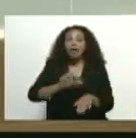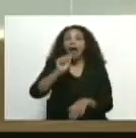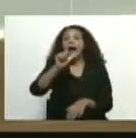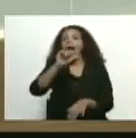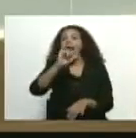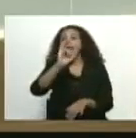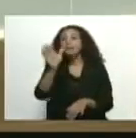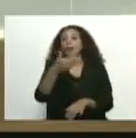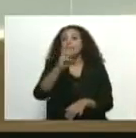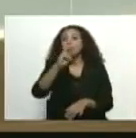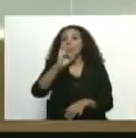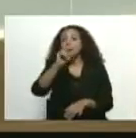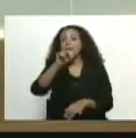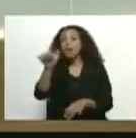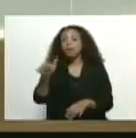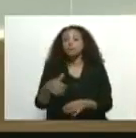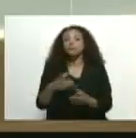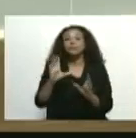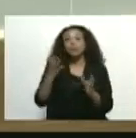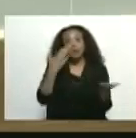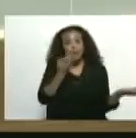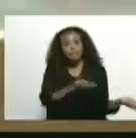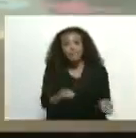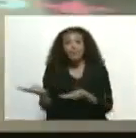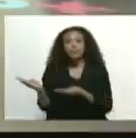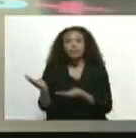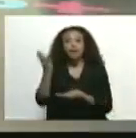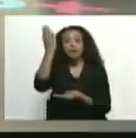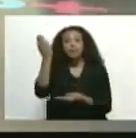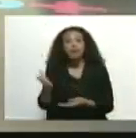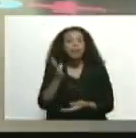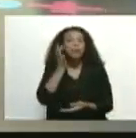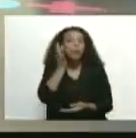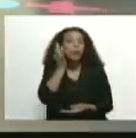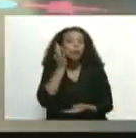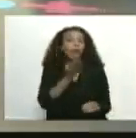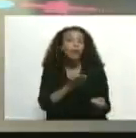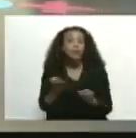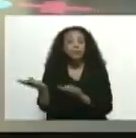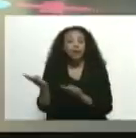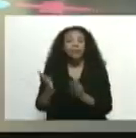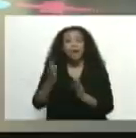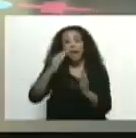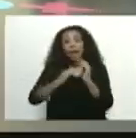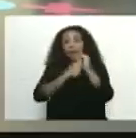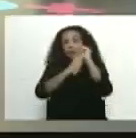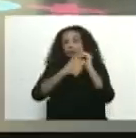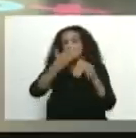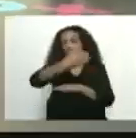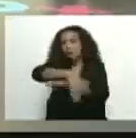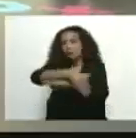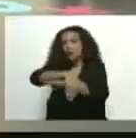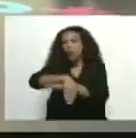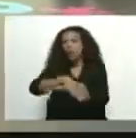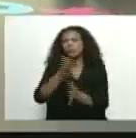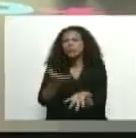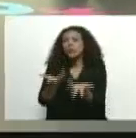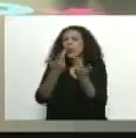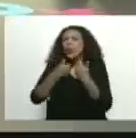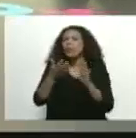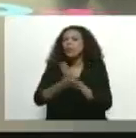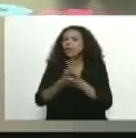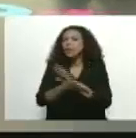Yosmari, tú eres jefe de AUH, ¿verdad? Presidente. Bueno, sí. Bienvenida. ¿Qué me cuentas de toda esta cosa, esta